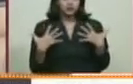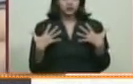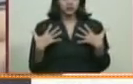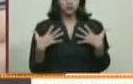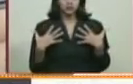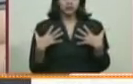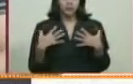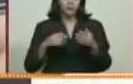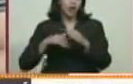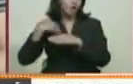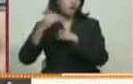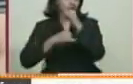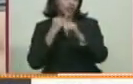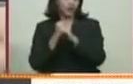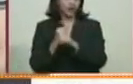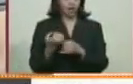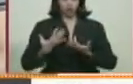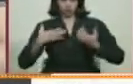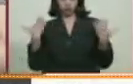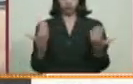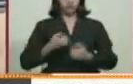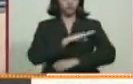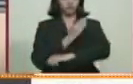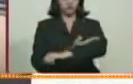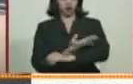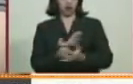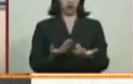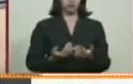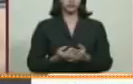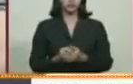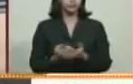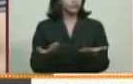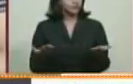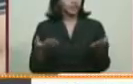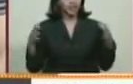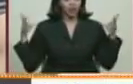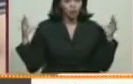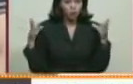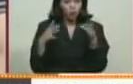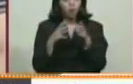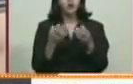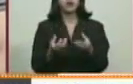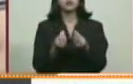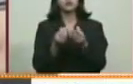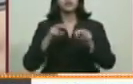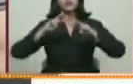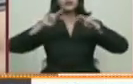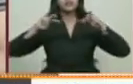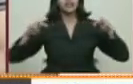es una declaración ya que acumula dentro del MP que tiene, varias investigaciones que tiene,